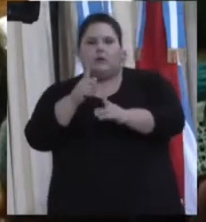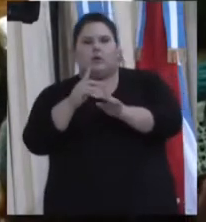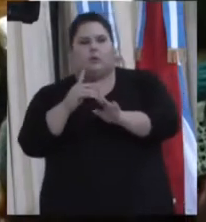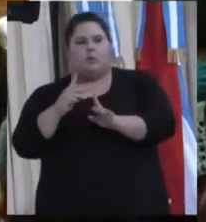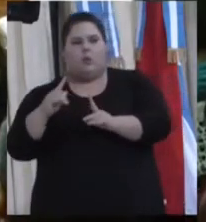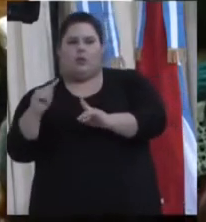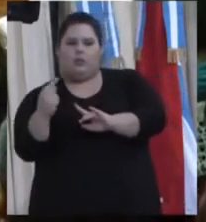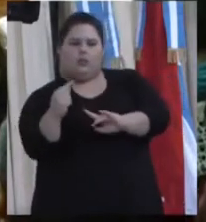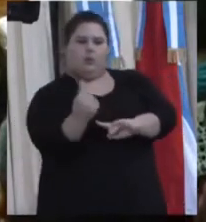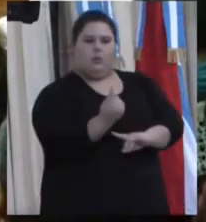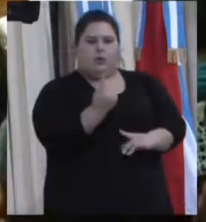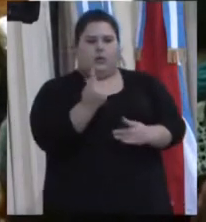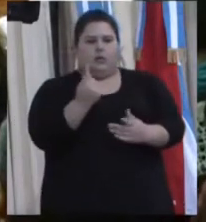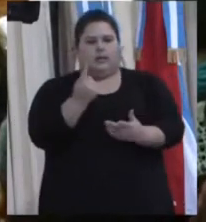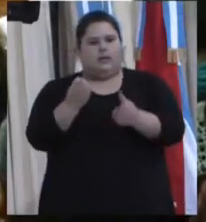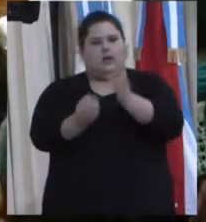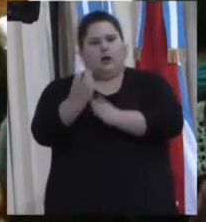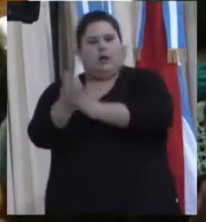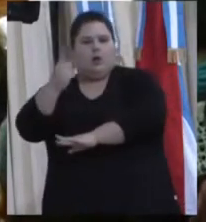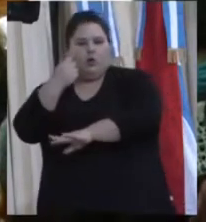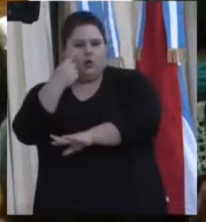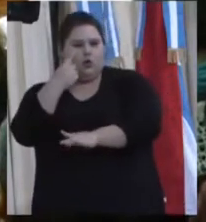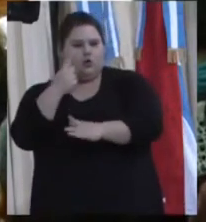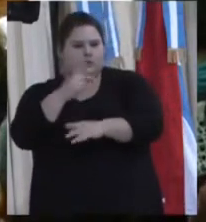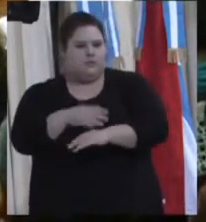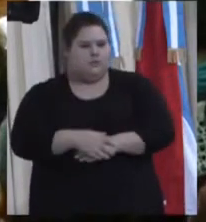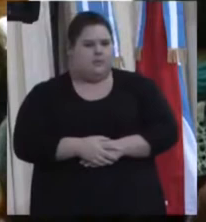individualistas de la creación de conocimiento.